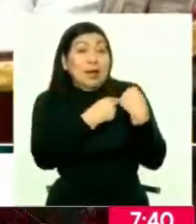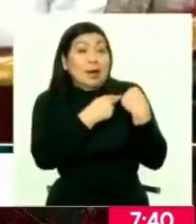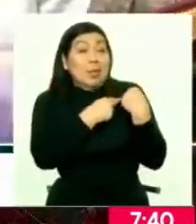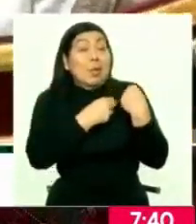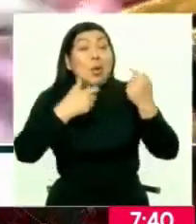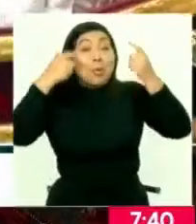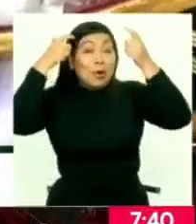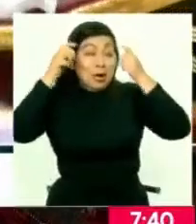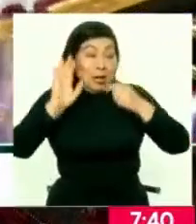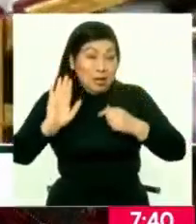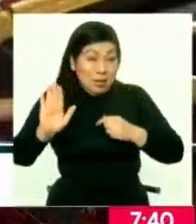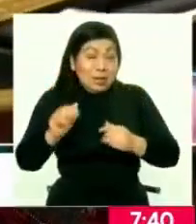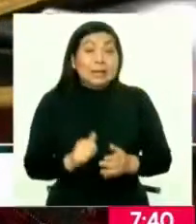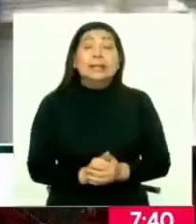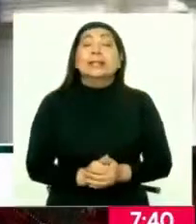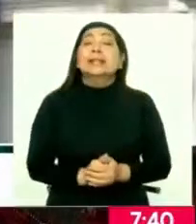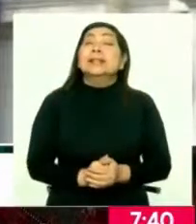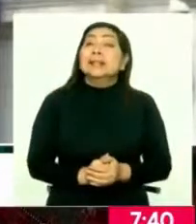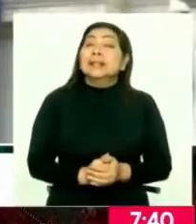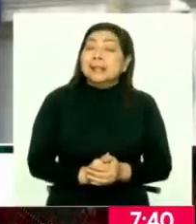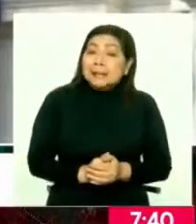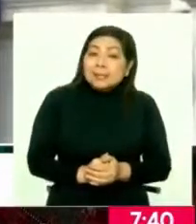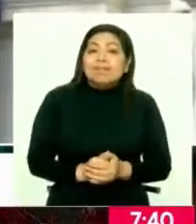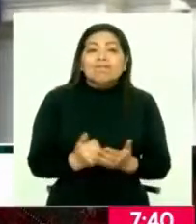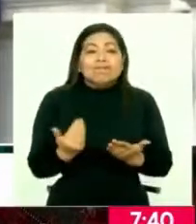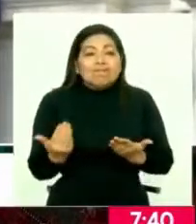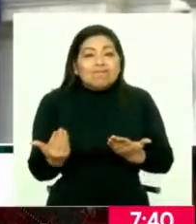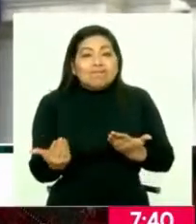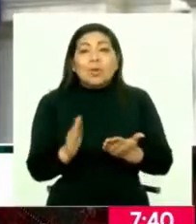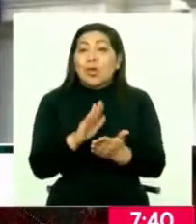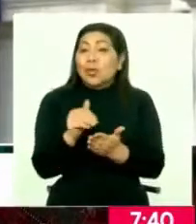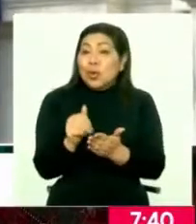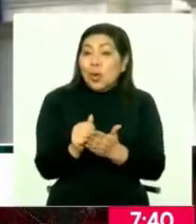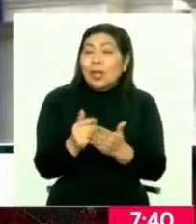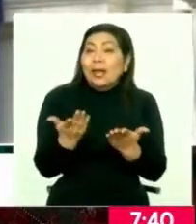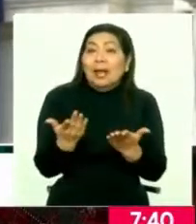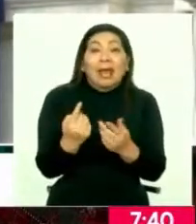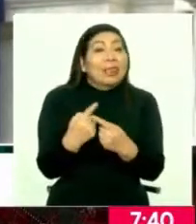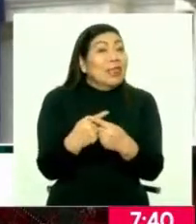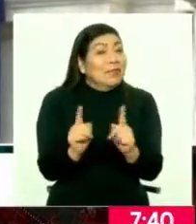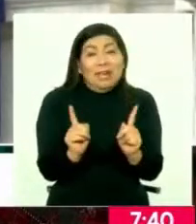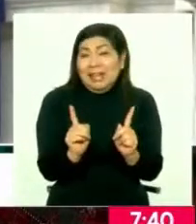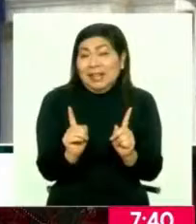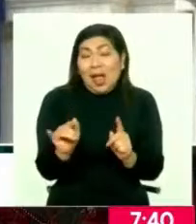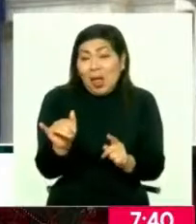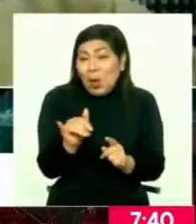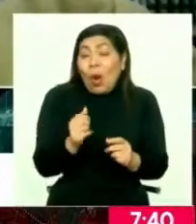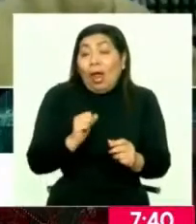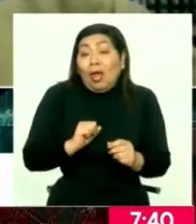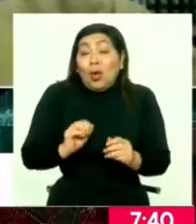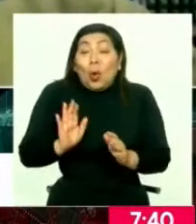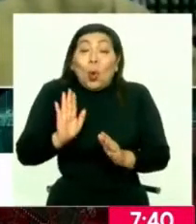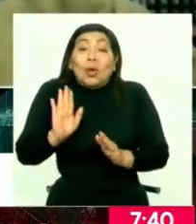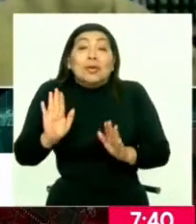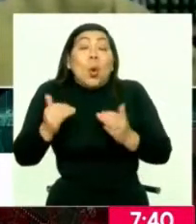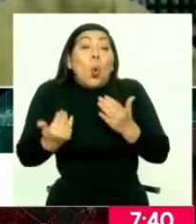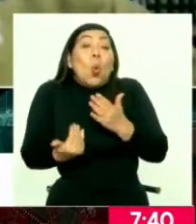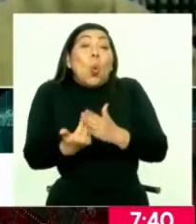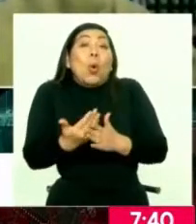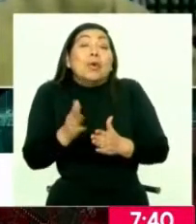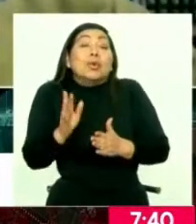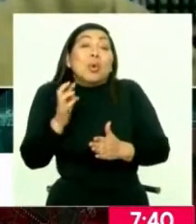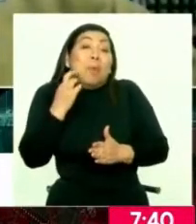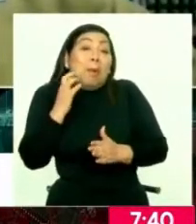responsabilidad? Bueno, sin duda toda persona tiene un estilo distinto, ¿no? El hijo tiene un estilo distinto